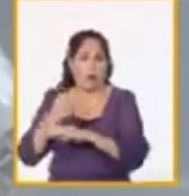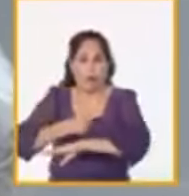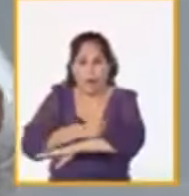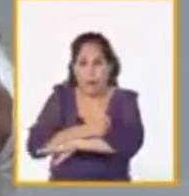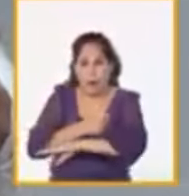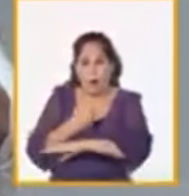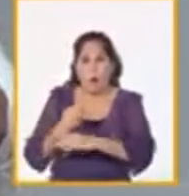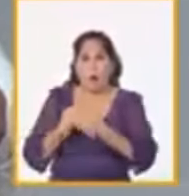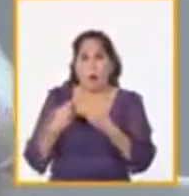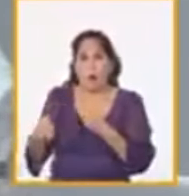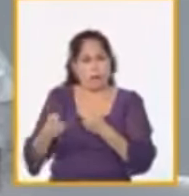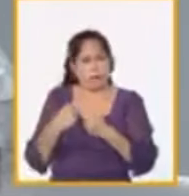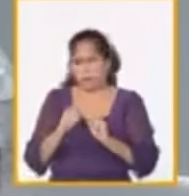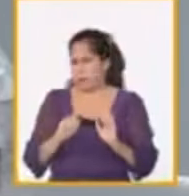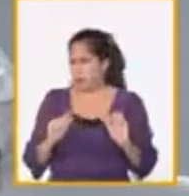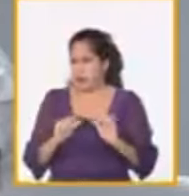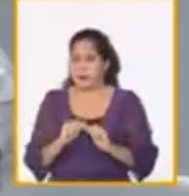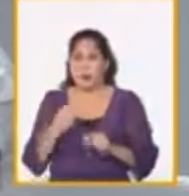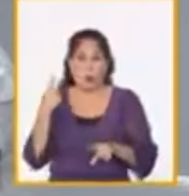elemento que son los equipos de cloración,